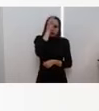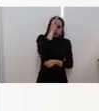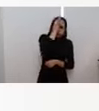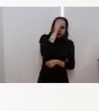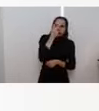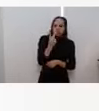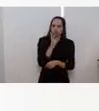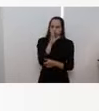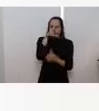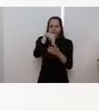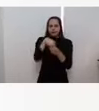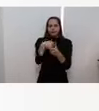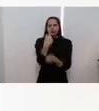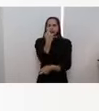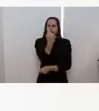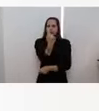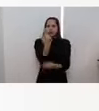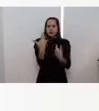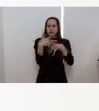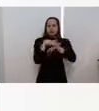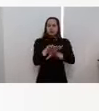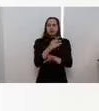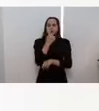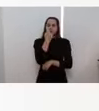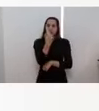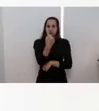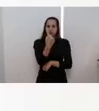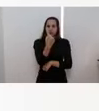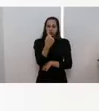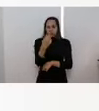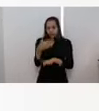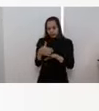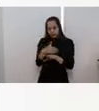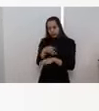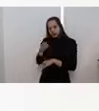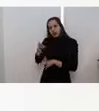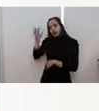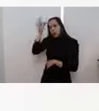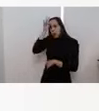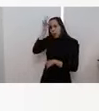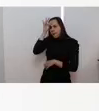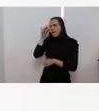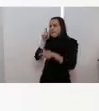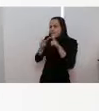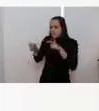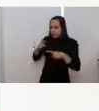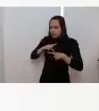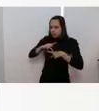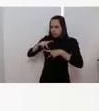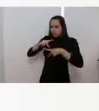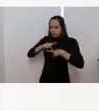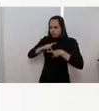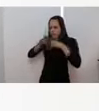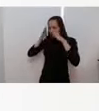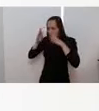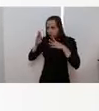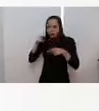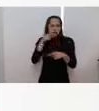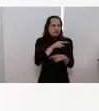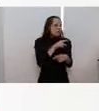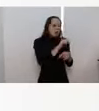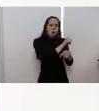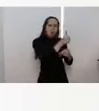muy claro muy seguro el hospital que hacía las atenciones del paciente respiratorio y del paciente no respiratorio